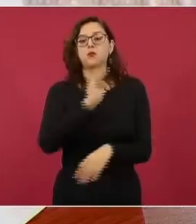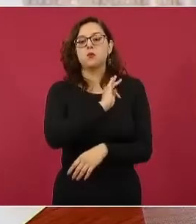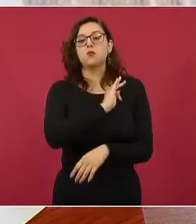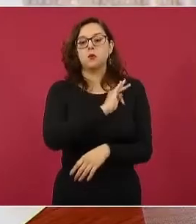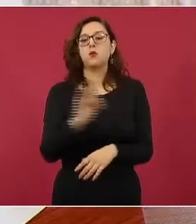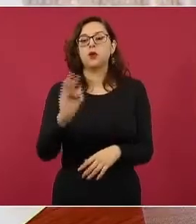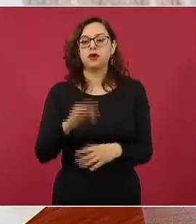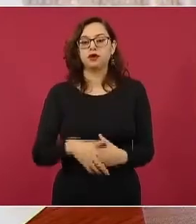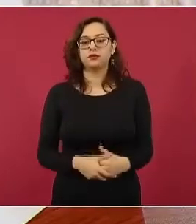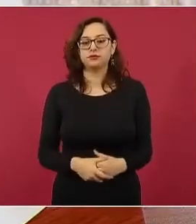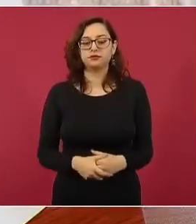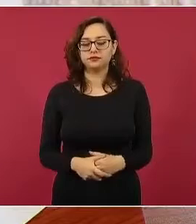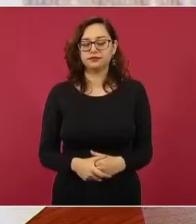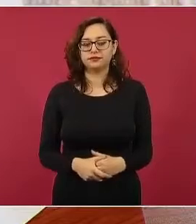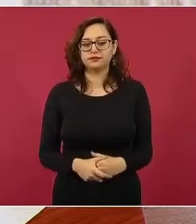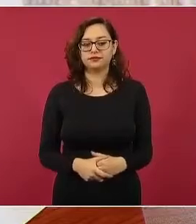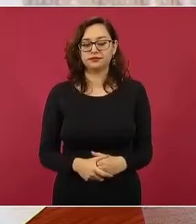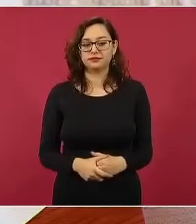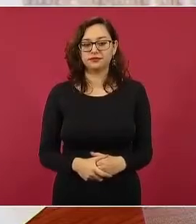en la misma